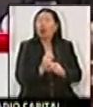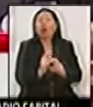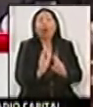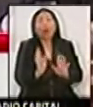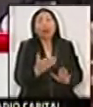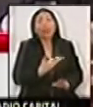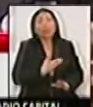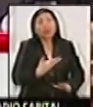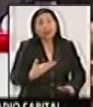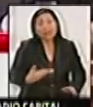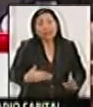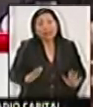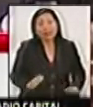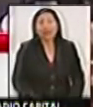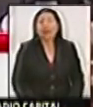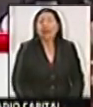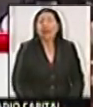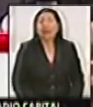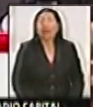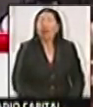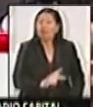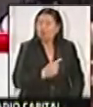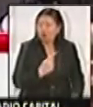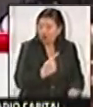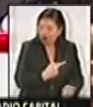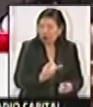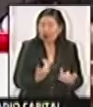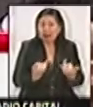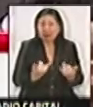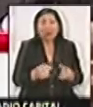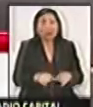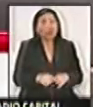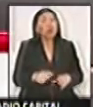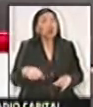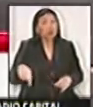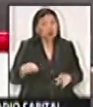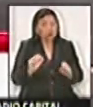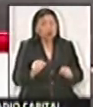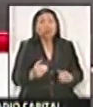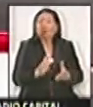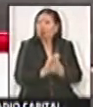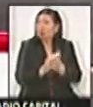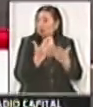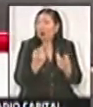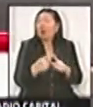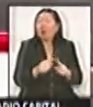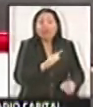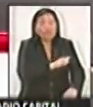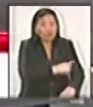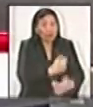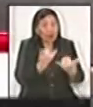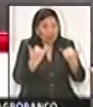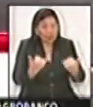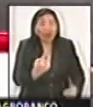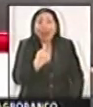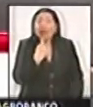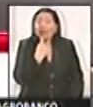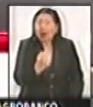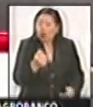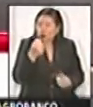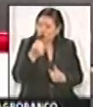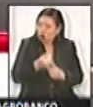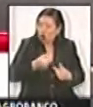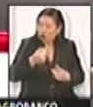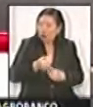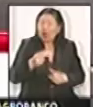el presidente, así como es fuerte frente a este parlamento, cosa que nosotros hemos saludado, y es fuerte aquí diciendo que quiere luchar